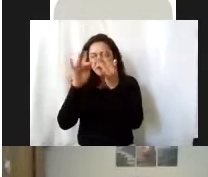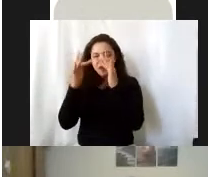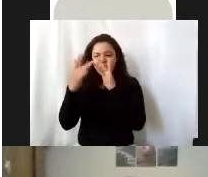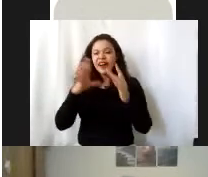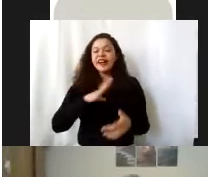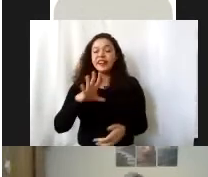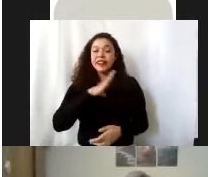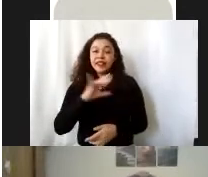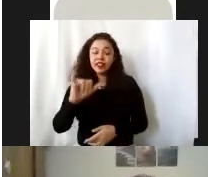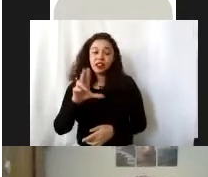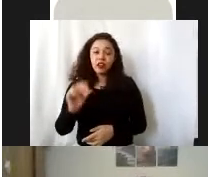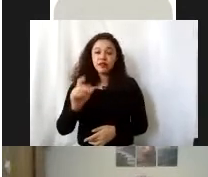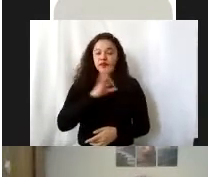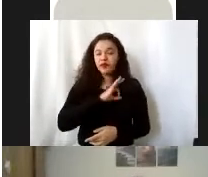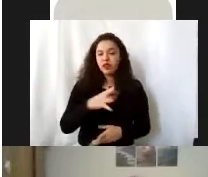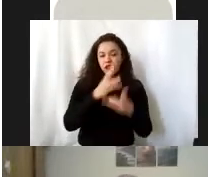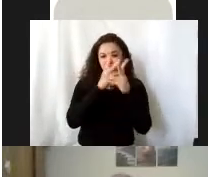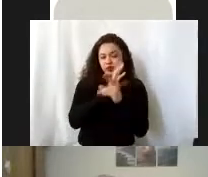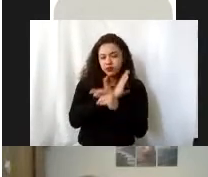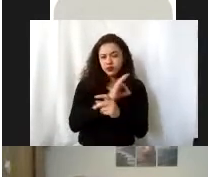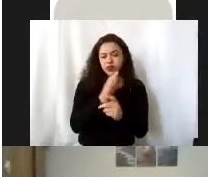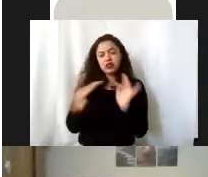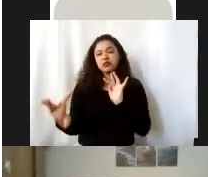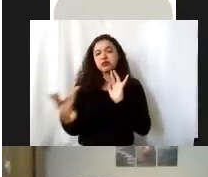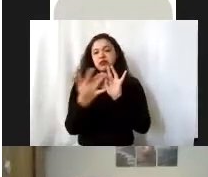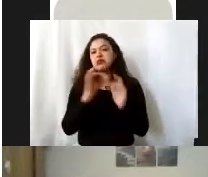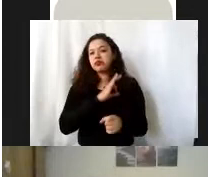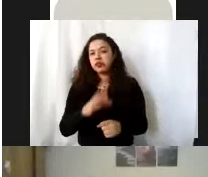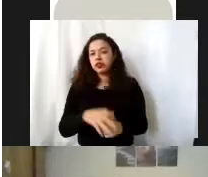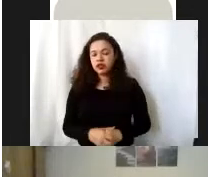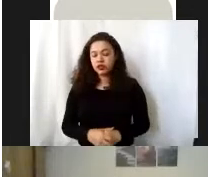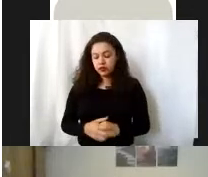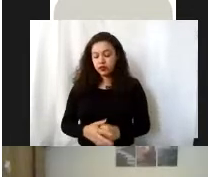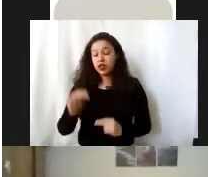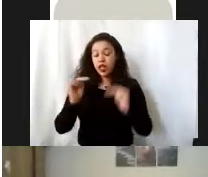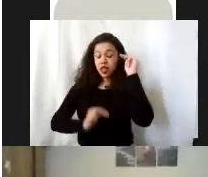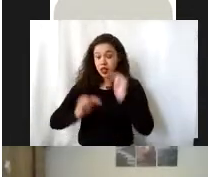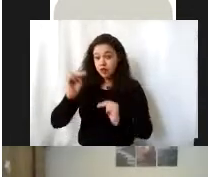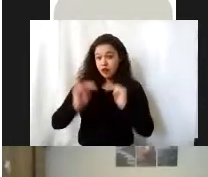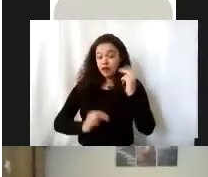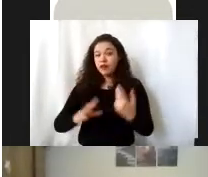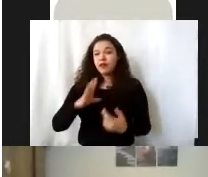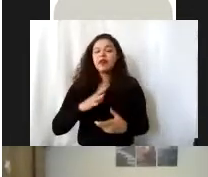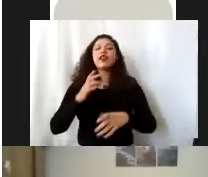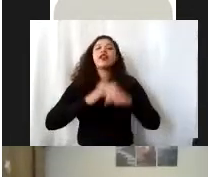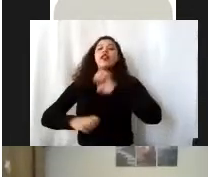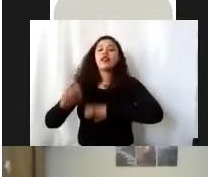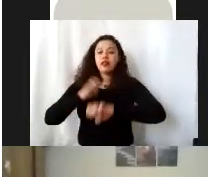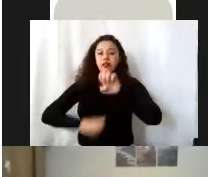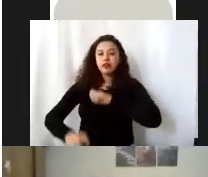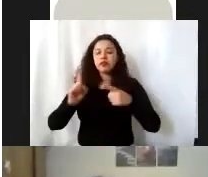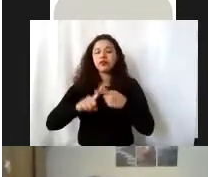puedan visualizarse. Entonces, estas categorías que son empleo,